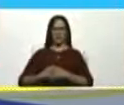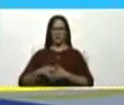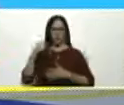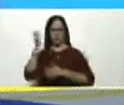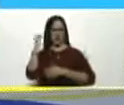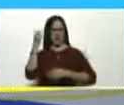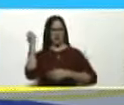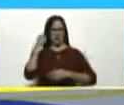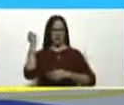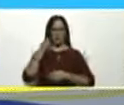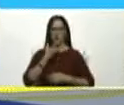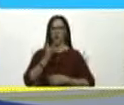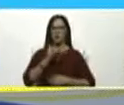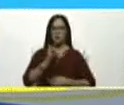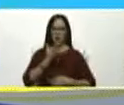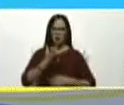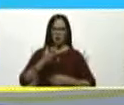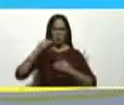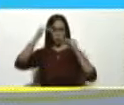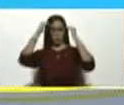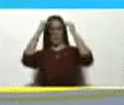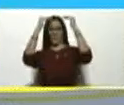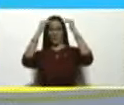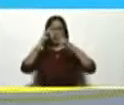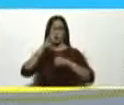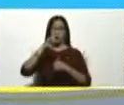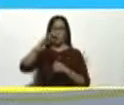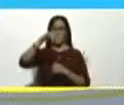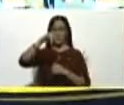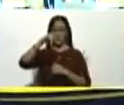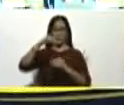jabalina, sus gritos, su tamaño de más de 2 metros.